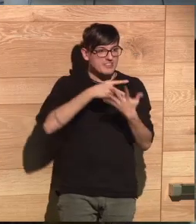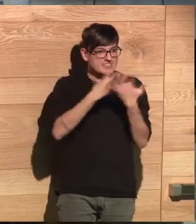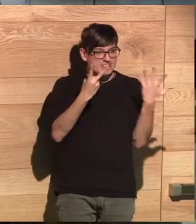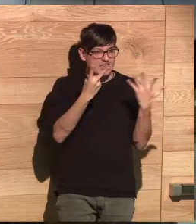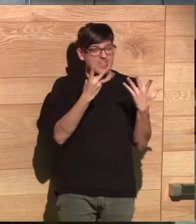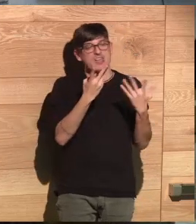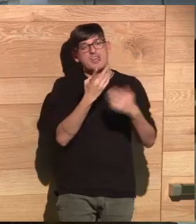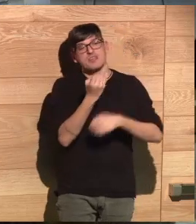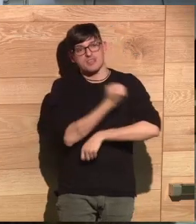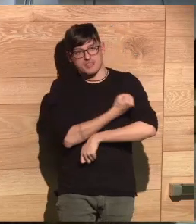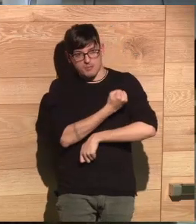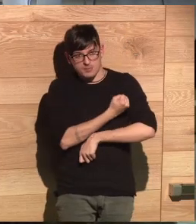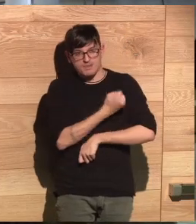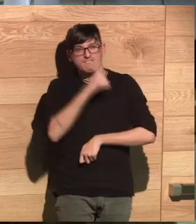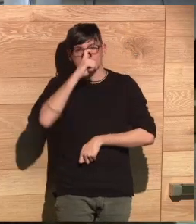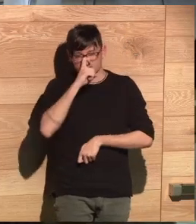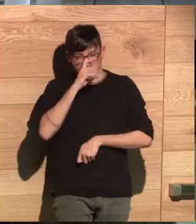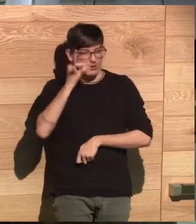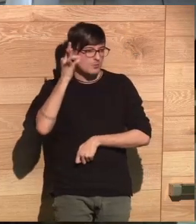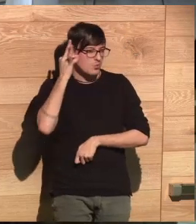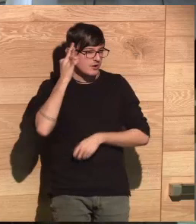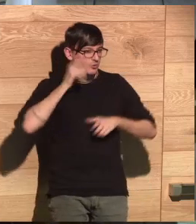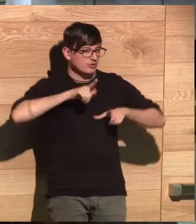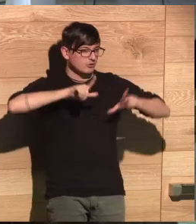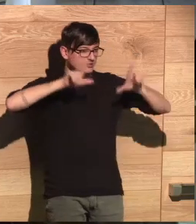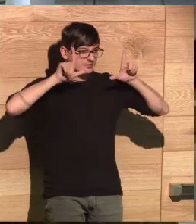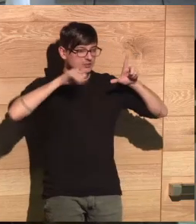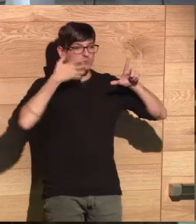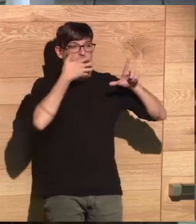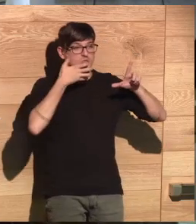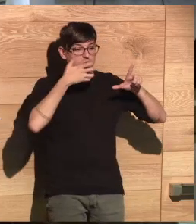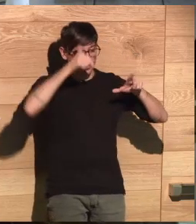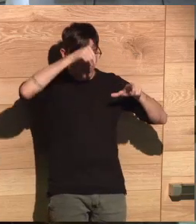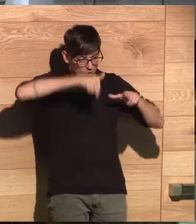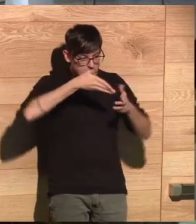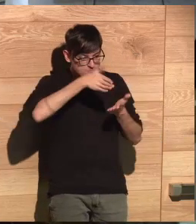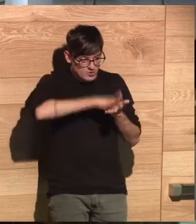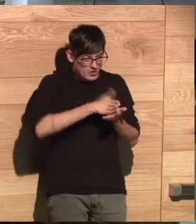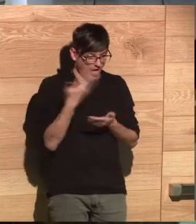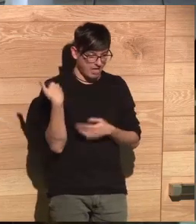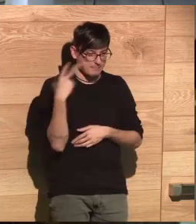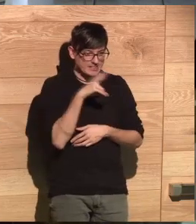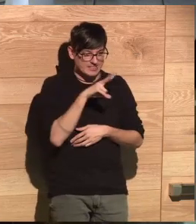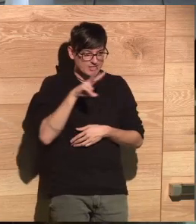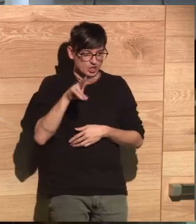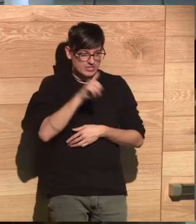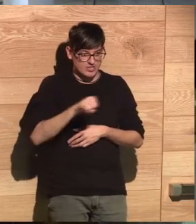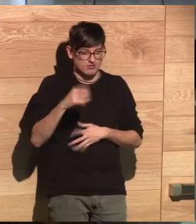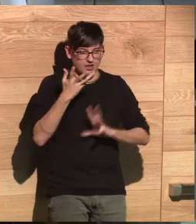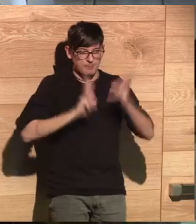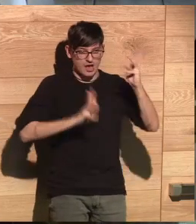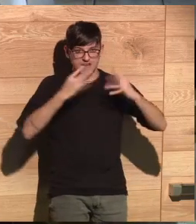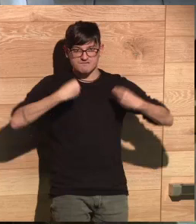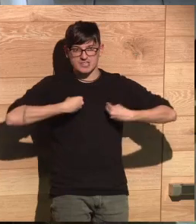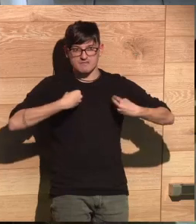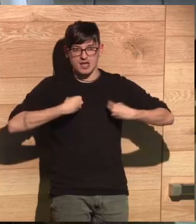que es protagonista de uno de los relatos, de Ana Orantes. Fallecía un día como hoy, hace 22 años, quemada viva, después